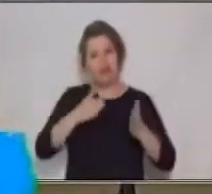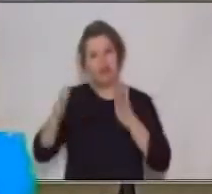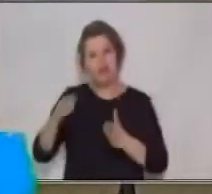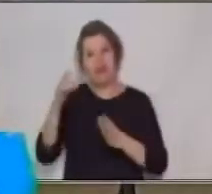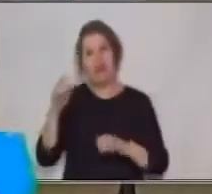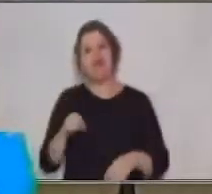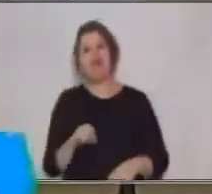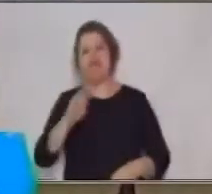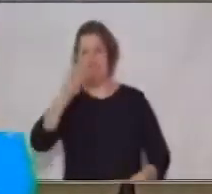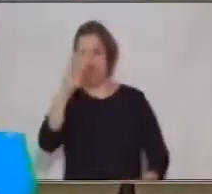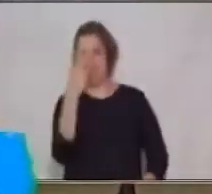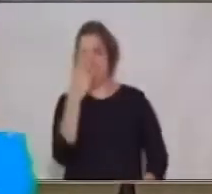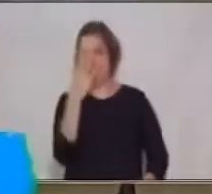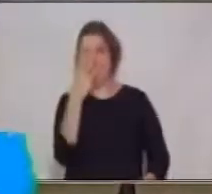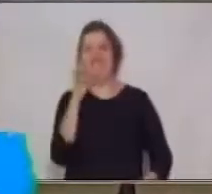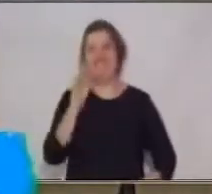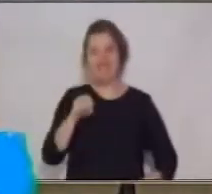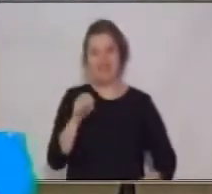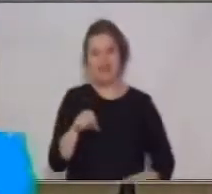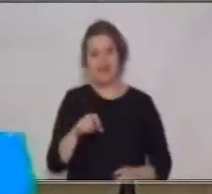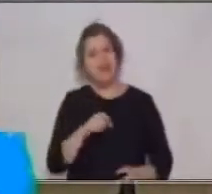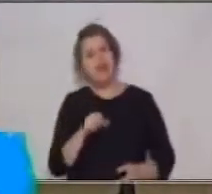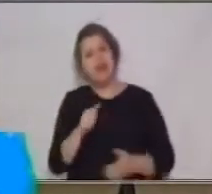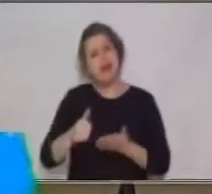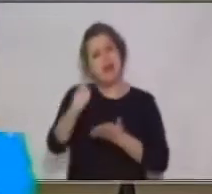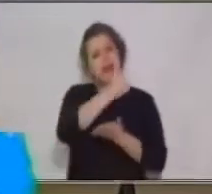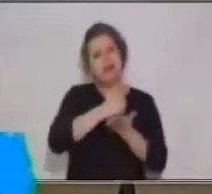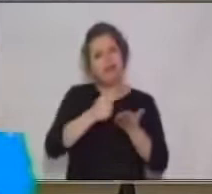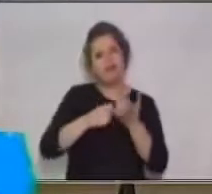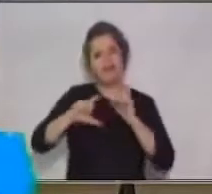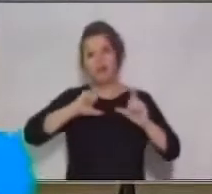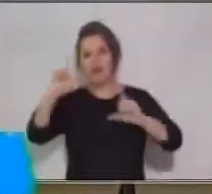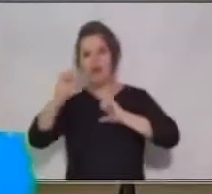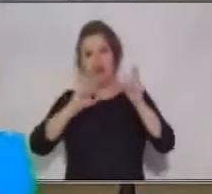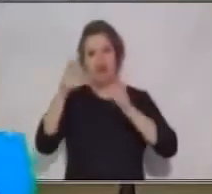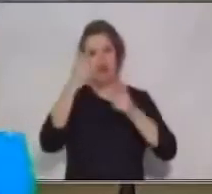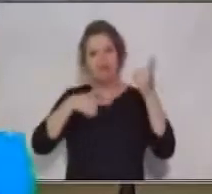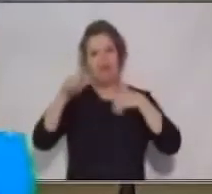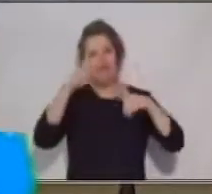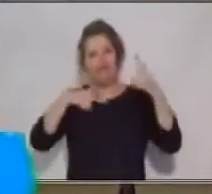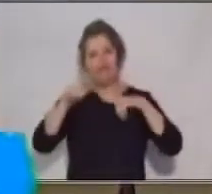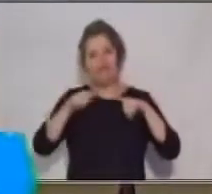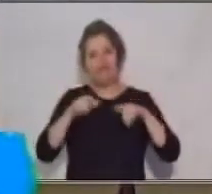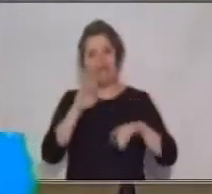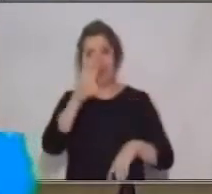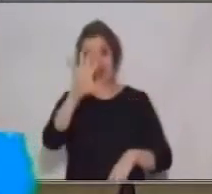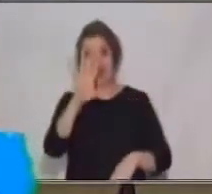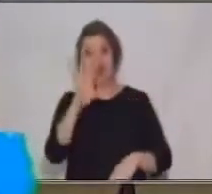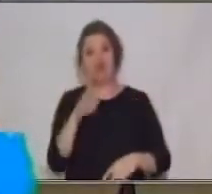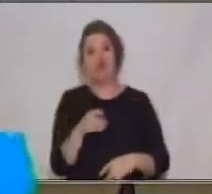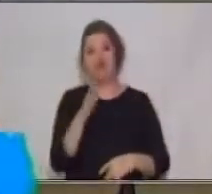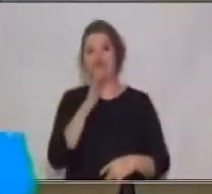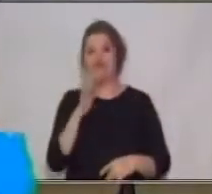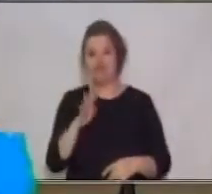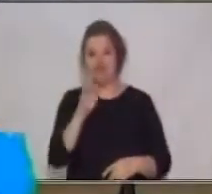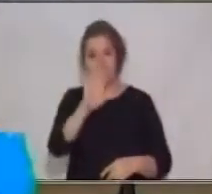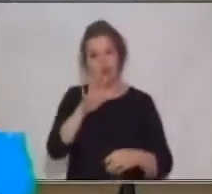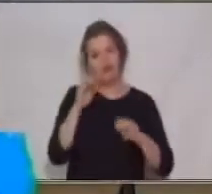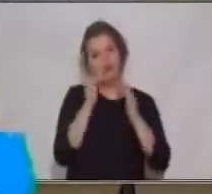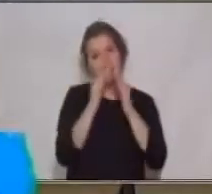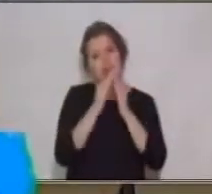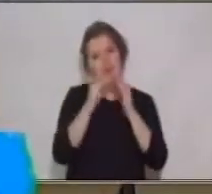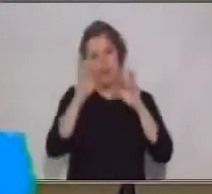semántica, tercera parte, para el área de comunicación y lenguaje de quinto diversificado. Si en casa hay alguna persona